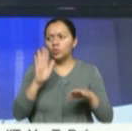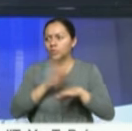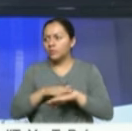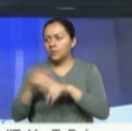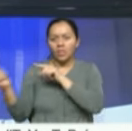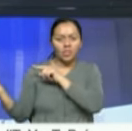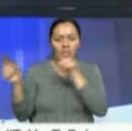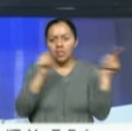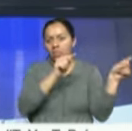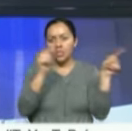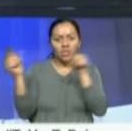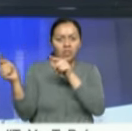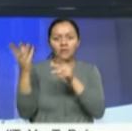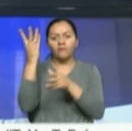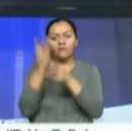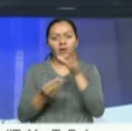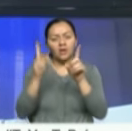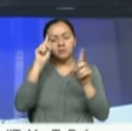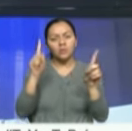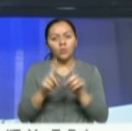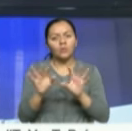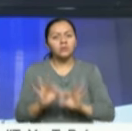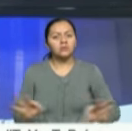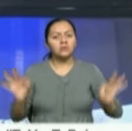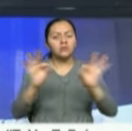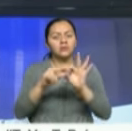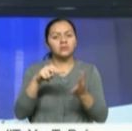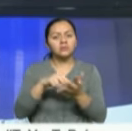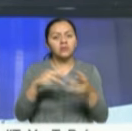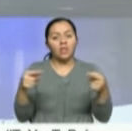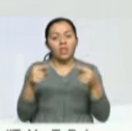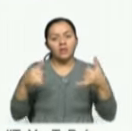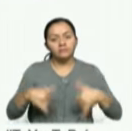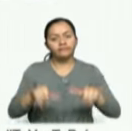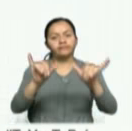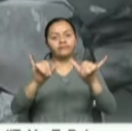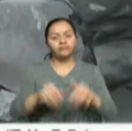mutuamente por el fracaso de este nuevo intento de poner fin al conflicto.